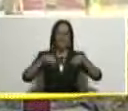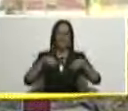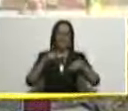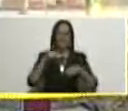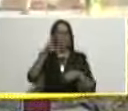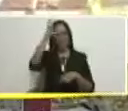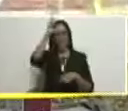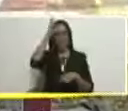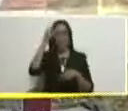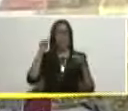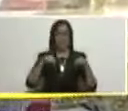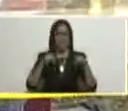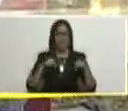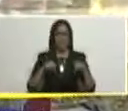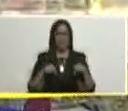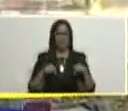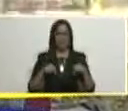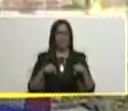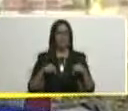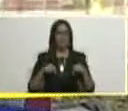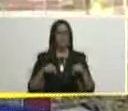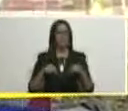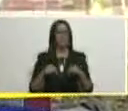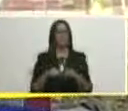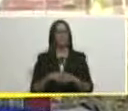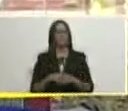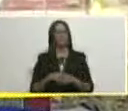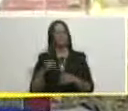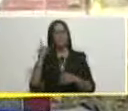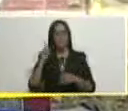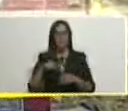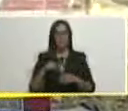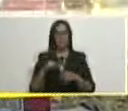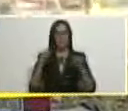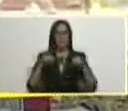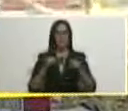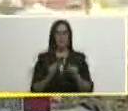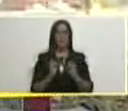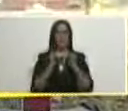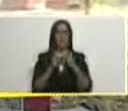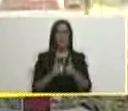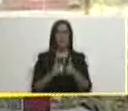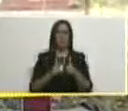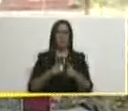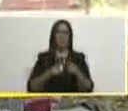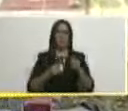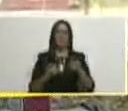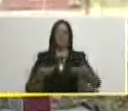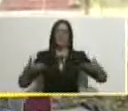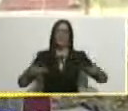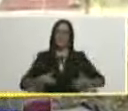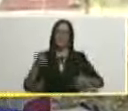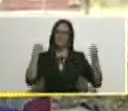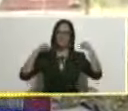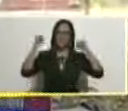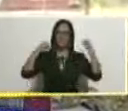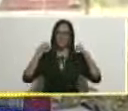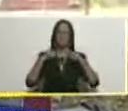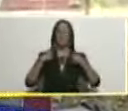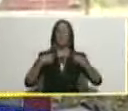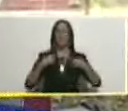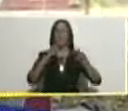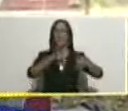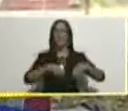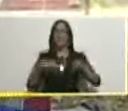que es Falcón ahora. Y también aquí se inició la gran insurrección popular campesina